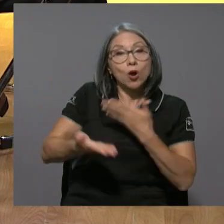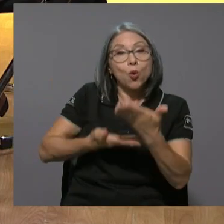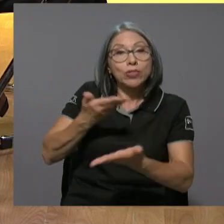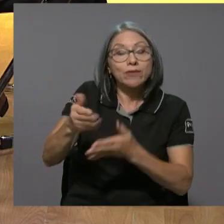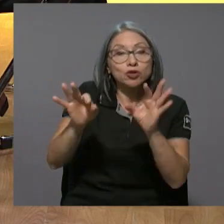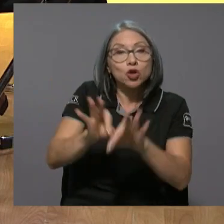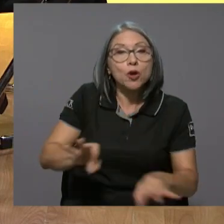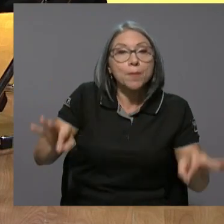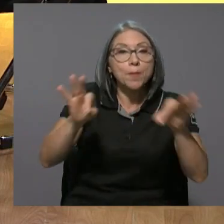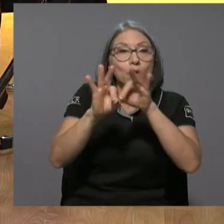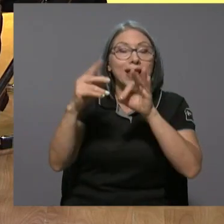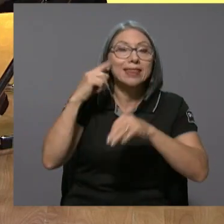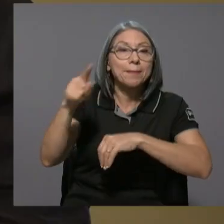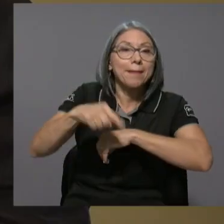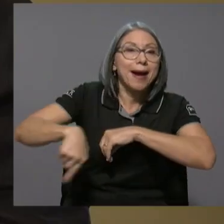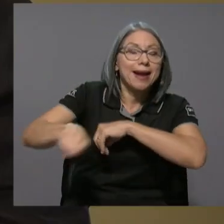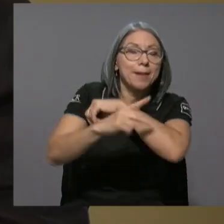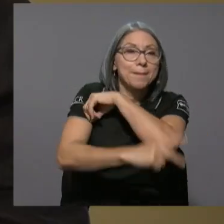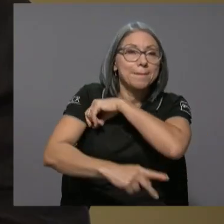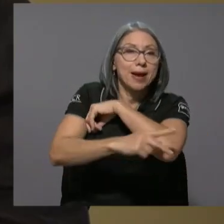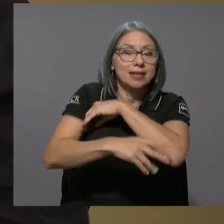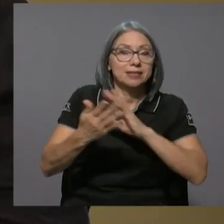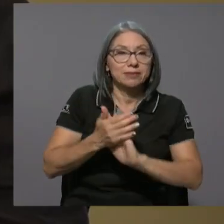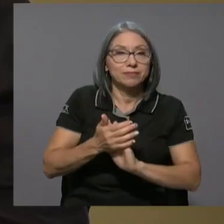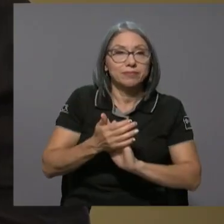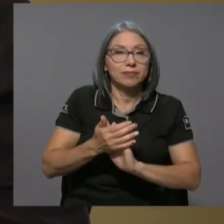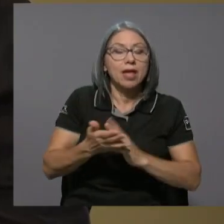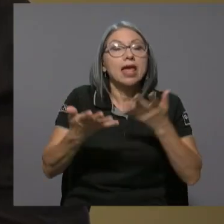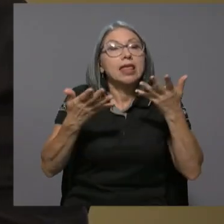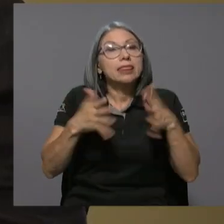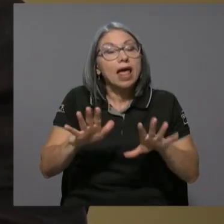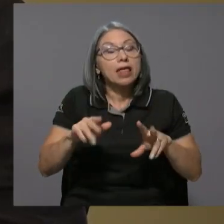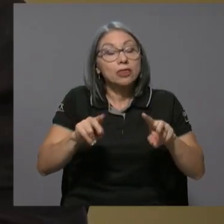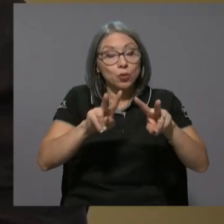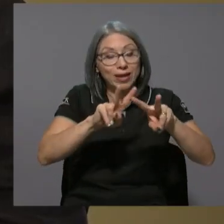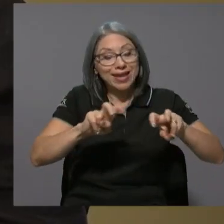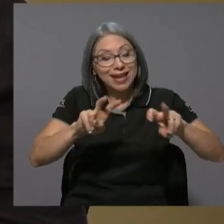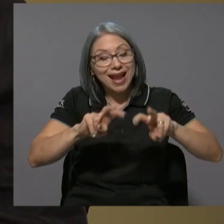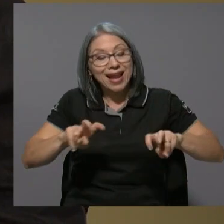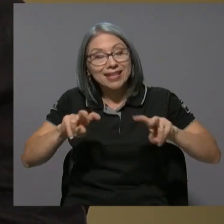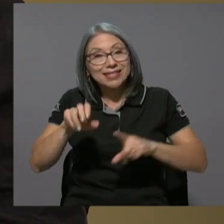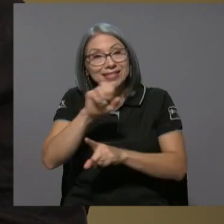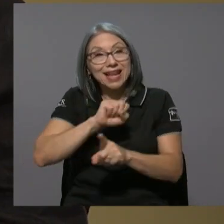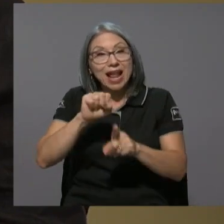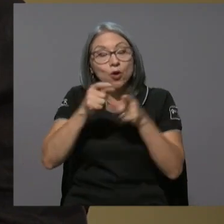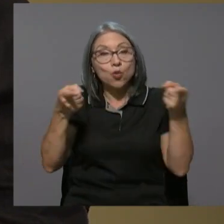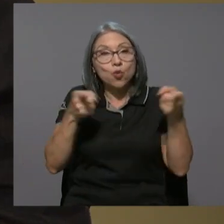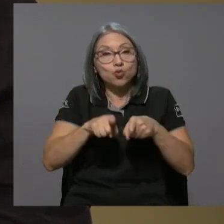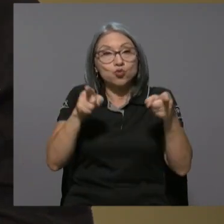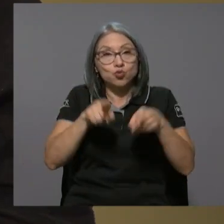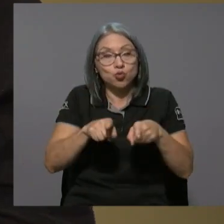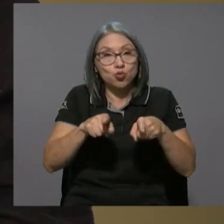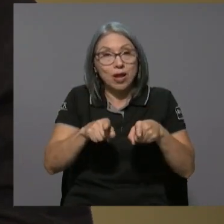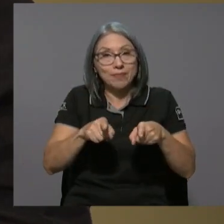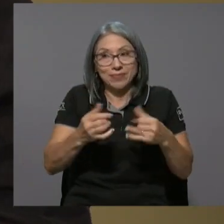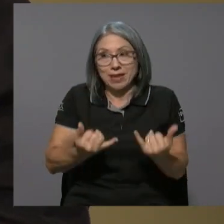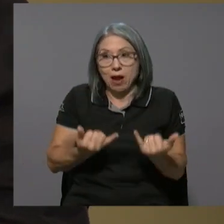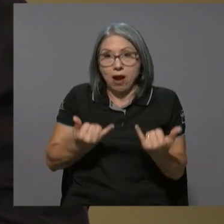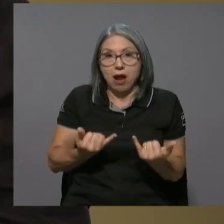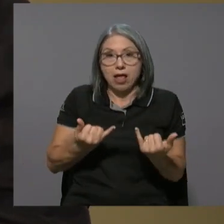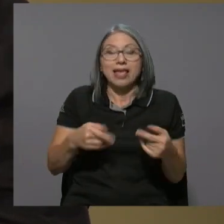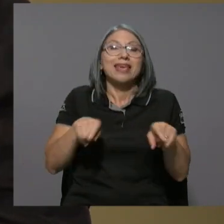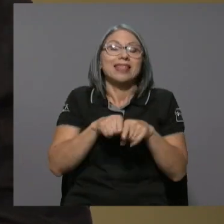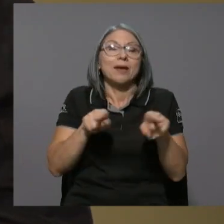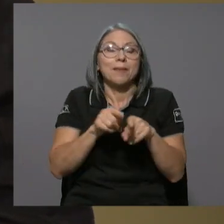para el país, tanto en el análisis de la coyuntura, en los temas que están a fondo, como de los temas que